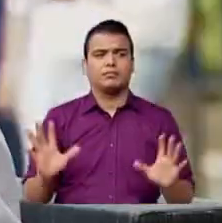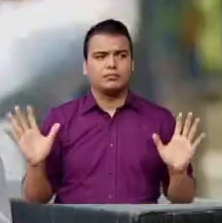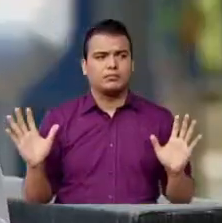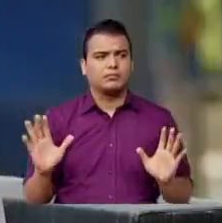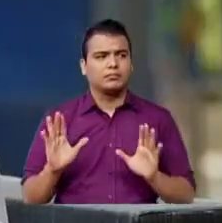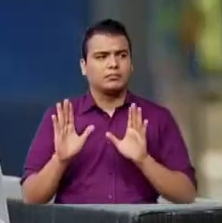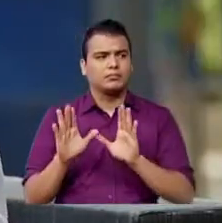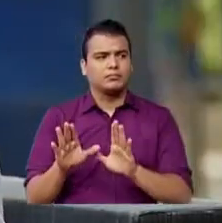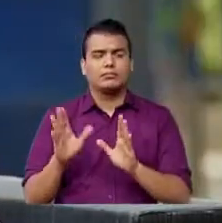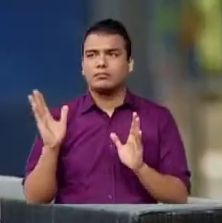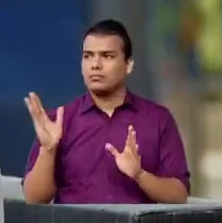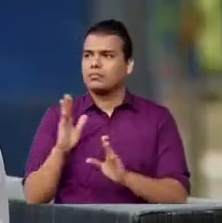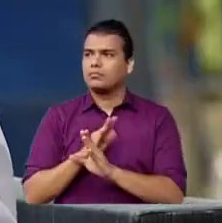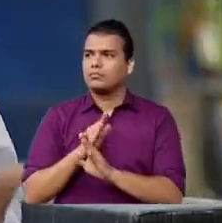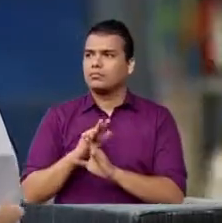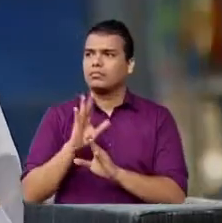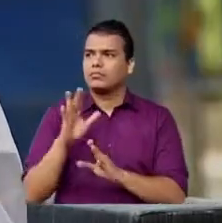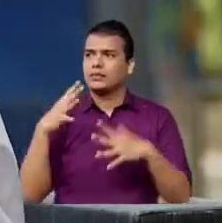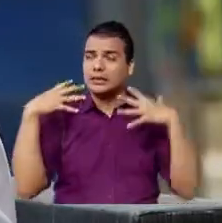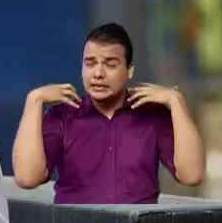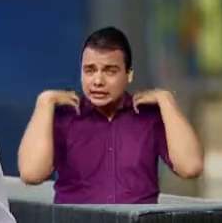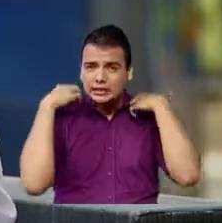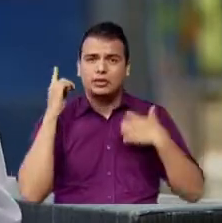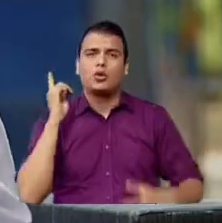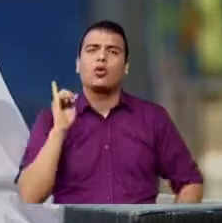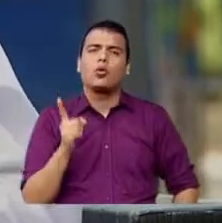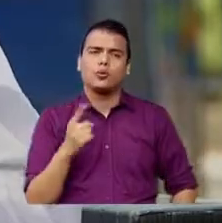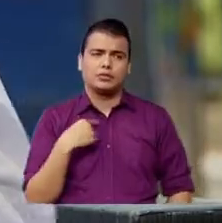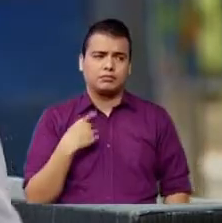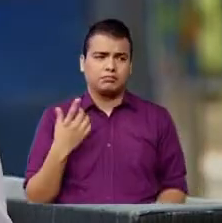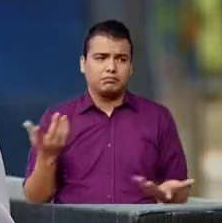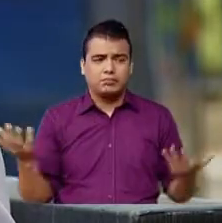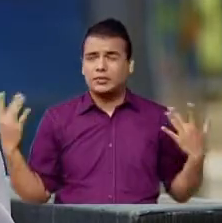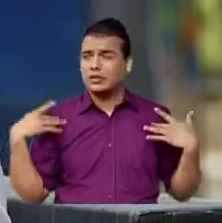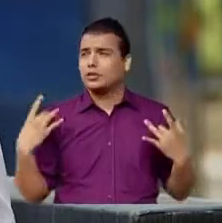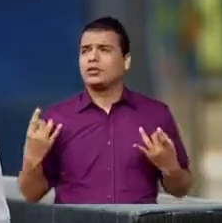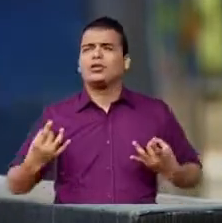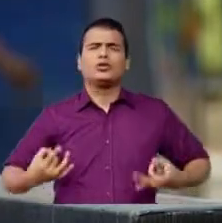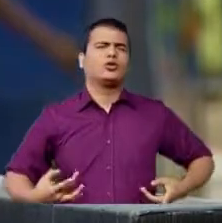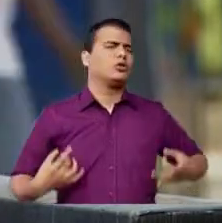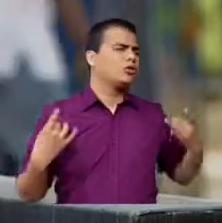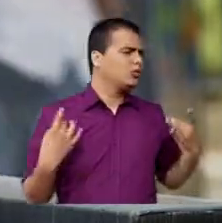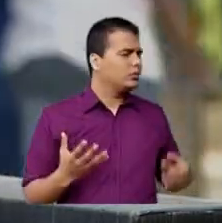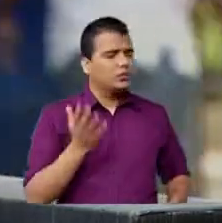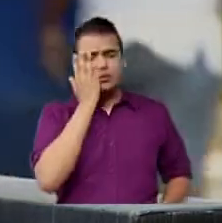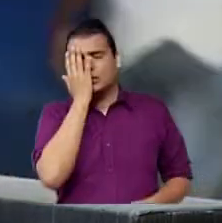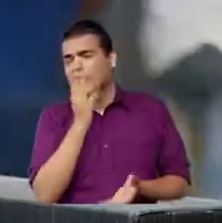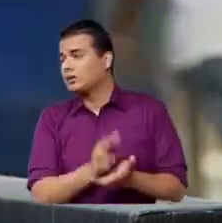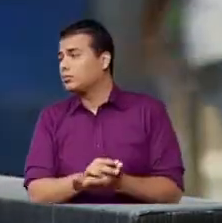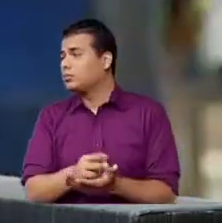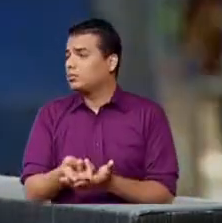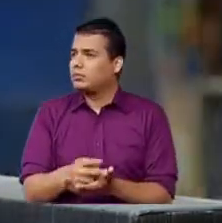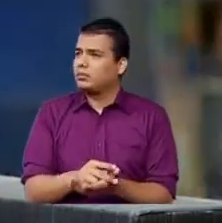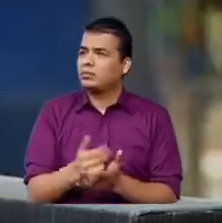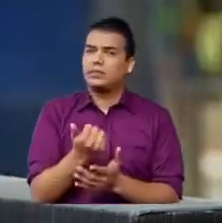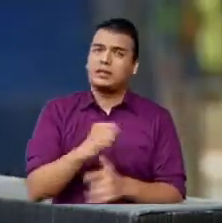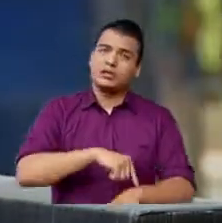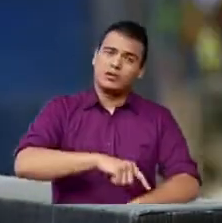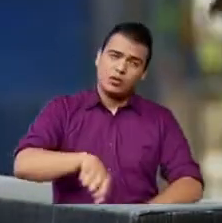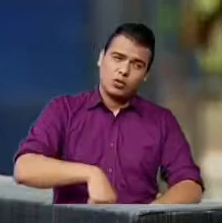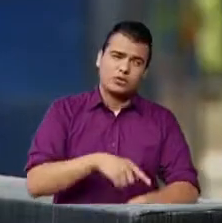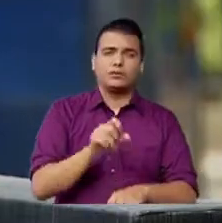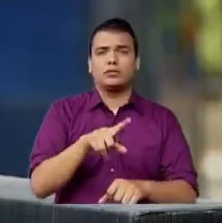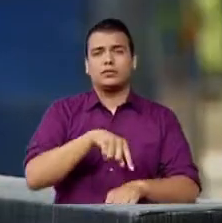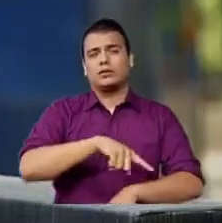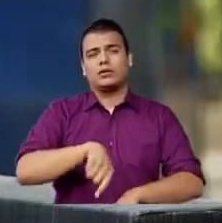manifestación clínica del trastorno por estrés. El paciente no solo manifiesta dolores crónicos, sino que no duerme bien, así duerma 10, 11 horas, se levanta